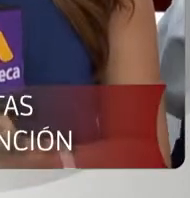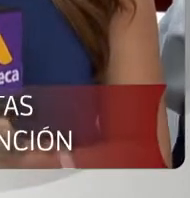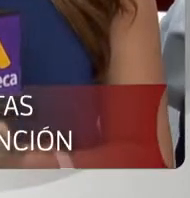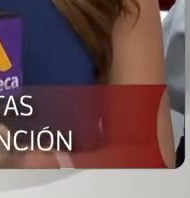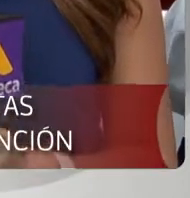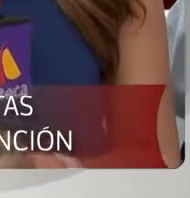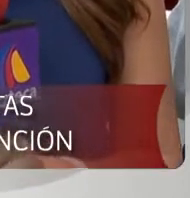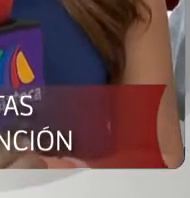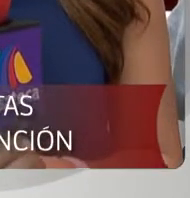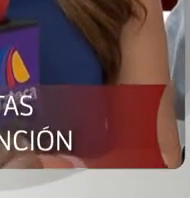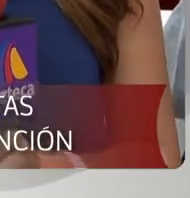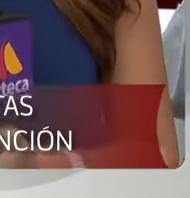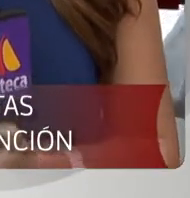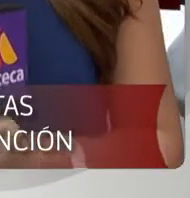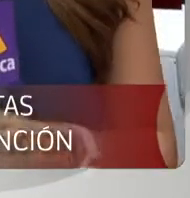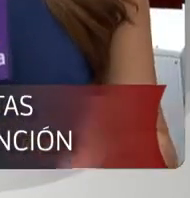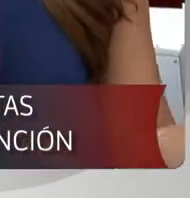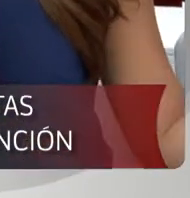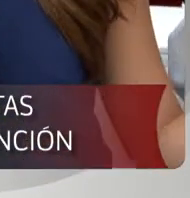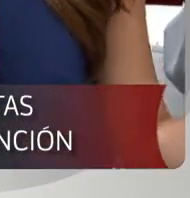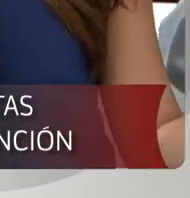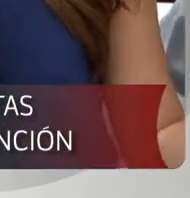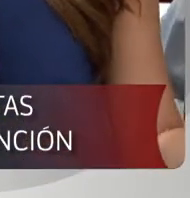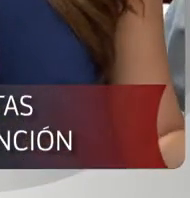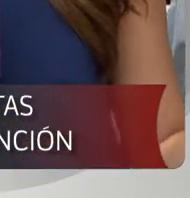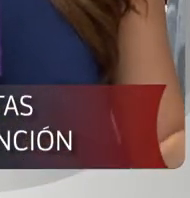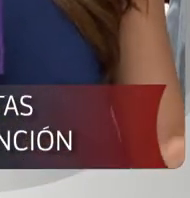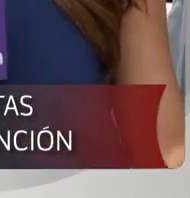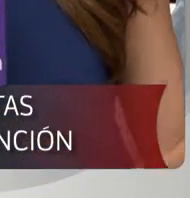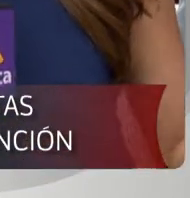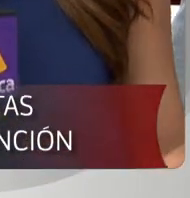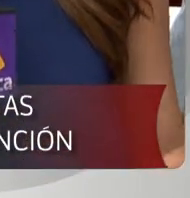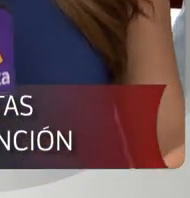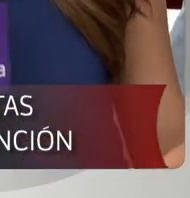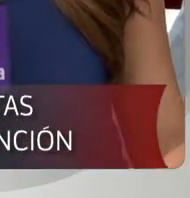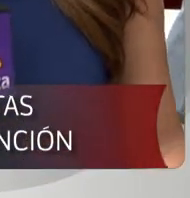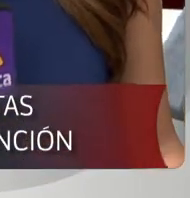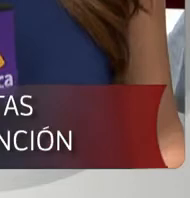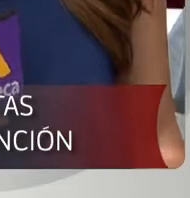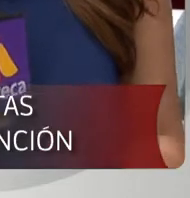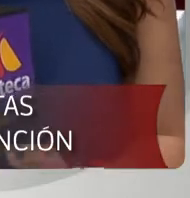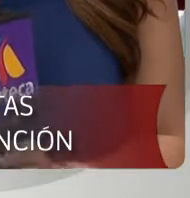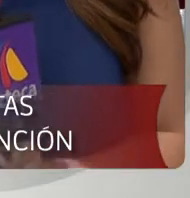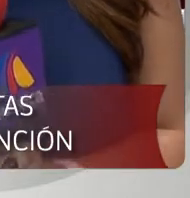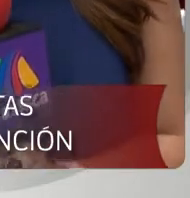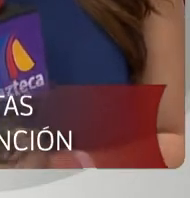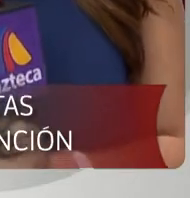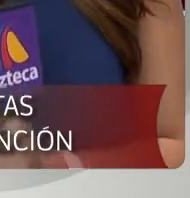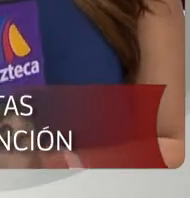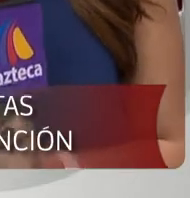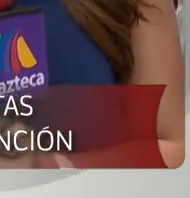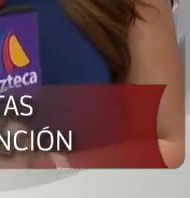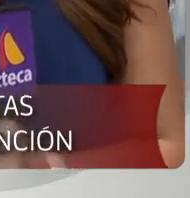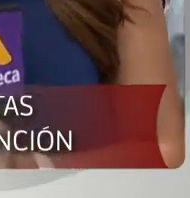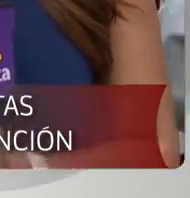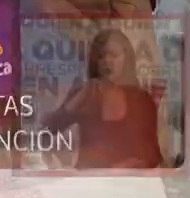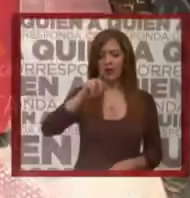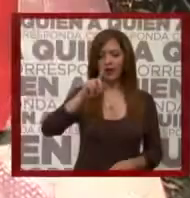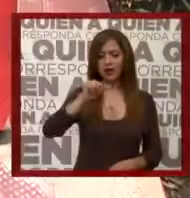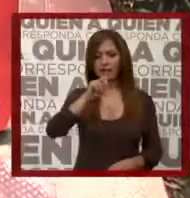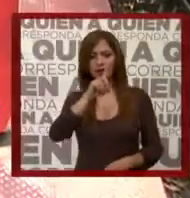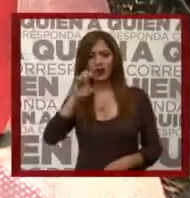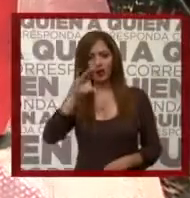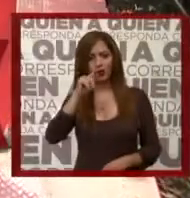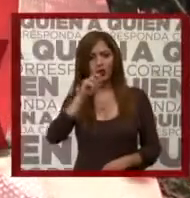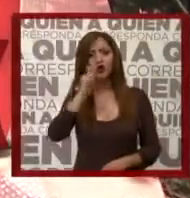Buenas tardes, señor Garral. Hola, niña, ¿qué pasó? Les platico a nuestro público televidente que en casetas de atención se encuentra la unidad de contacto del secretario de